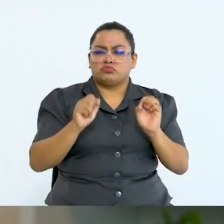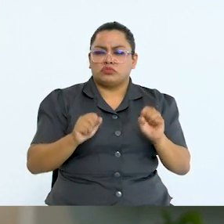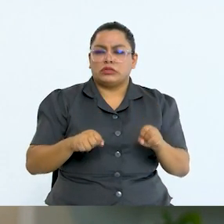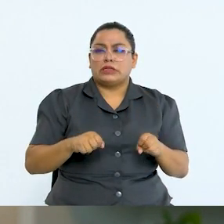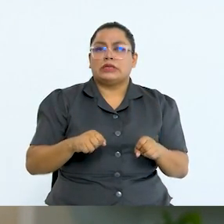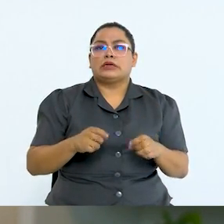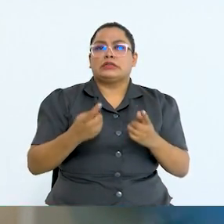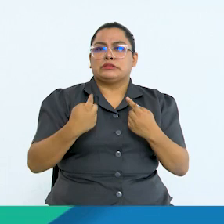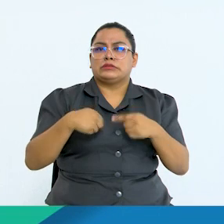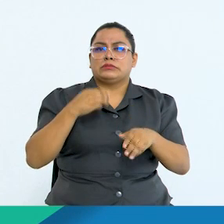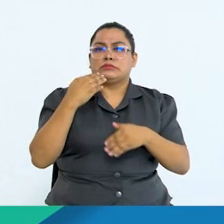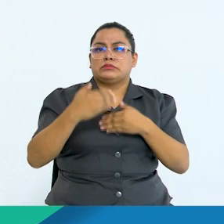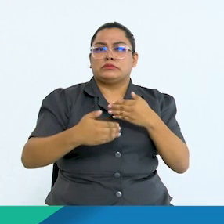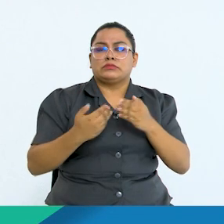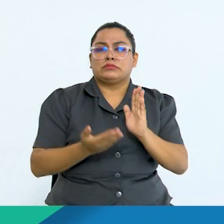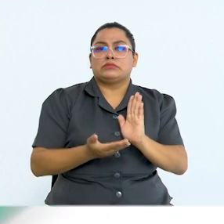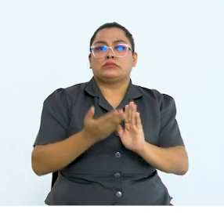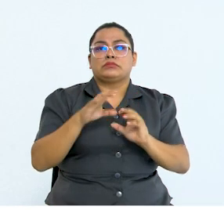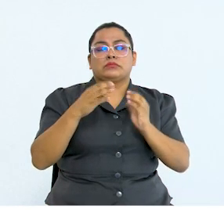desarrollar una clase.